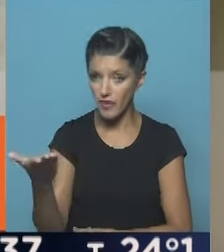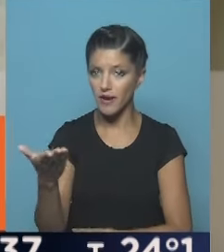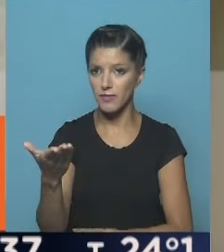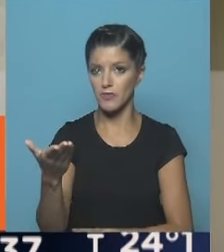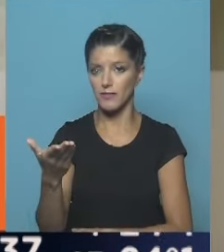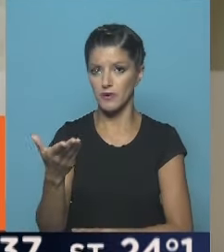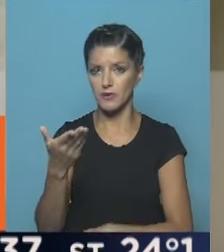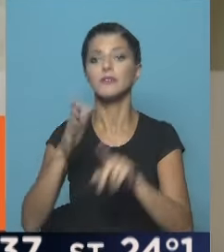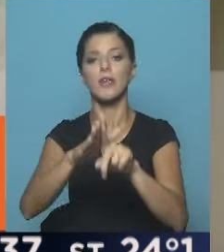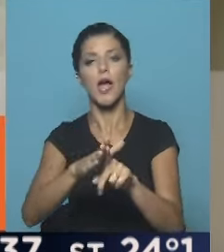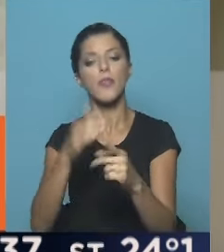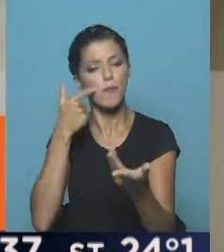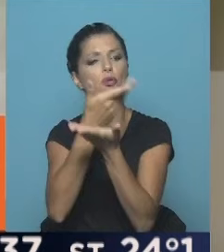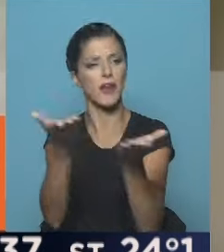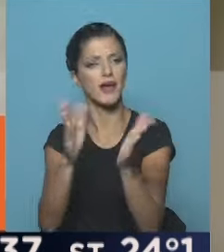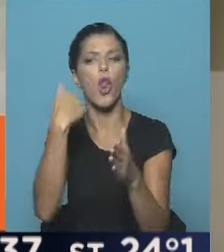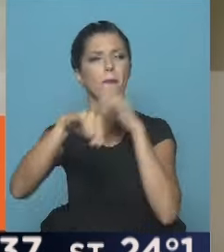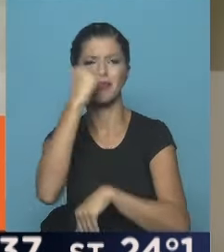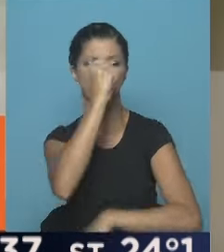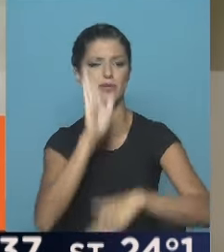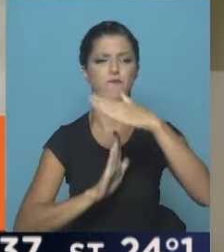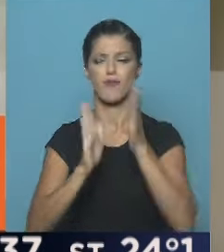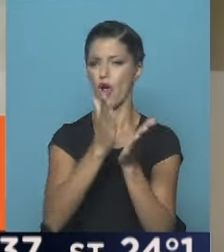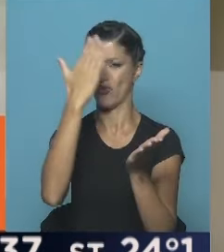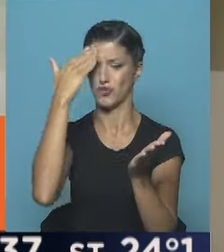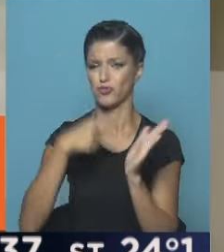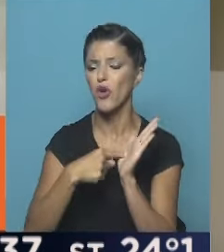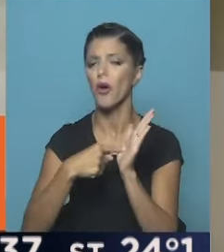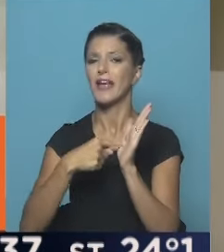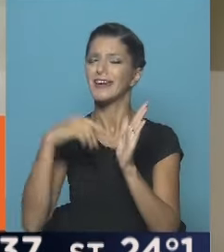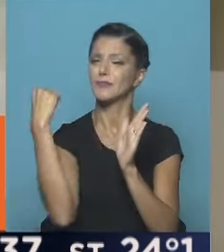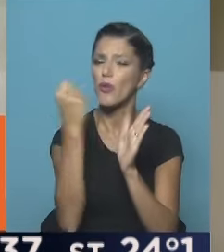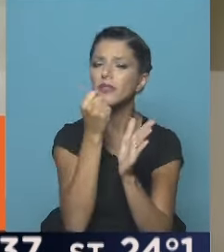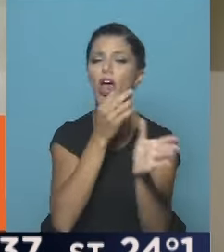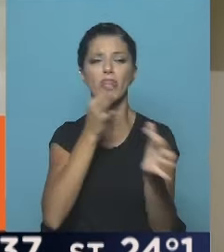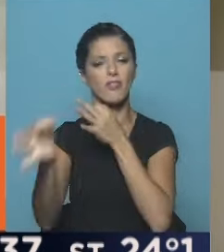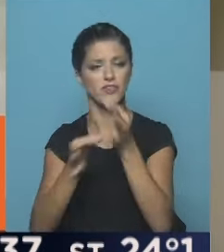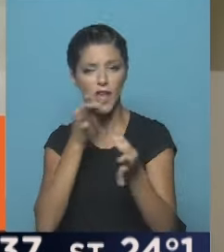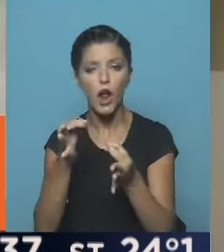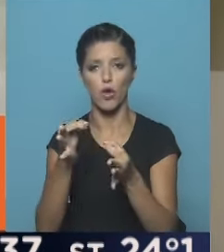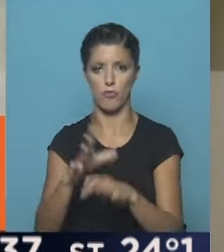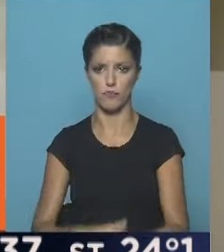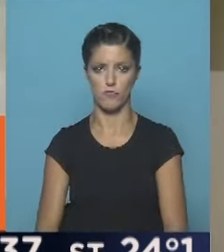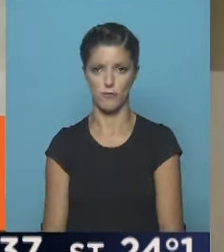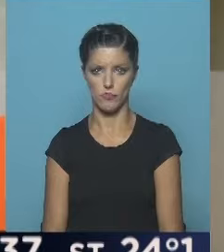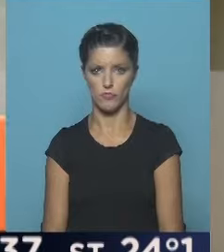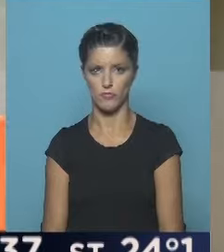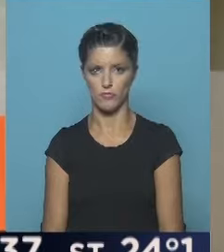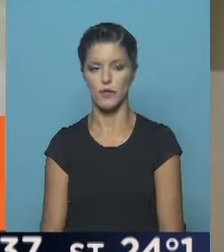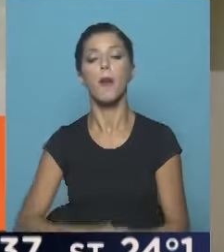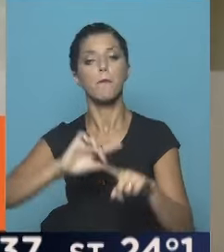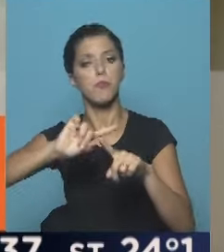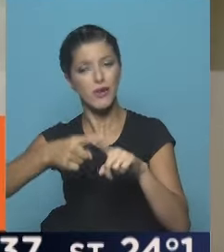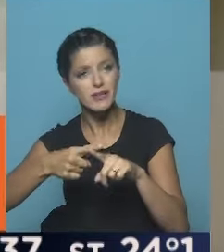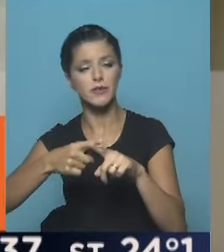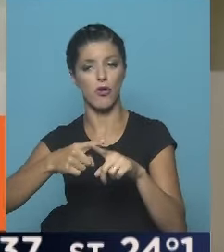Otro triunfo de la constitucionalidad, del entendimiento, del diálogo, de la altura política, de la altura